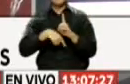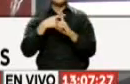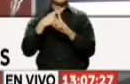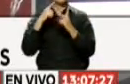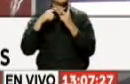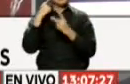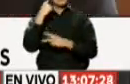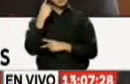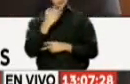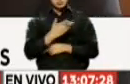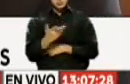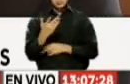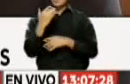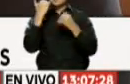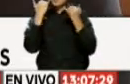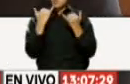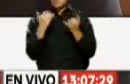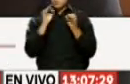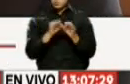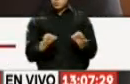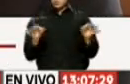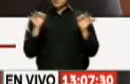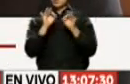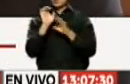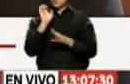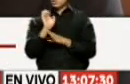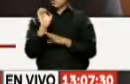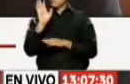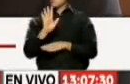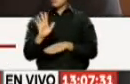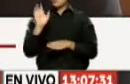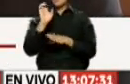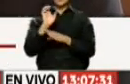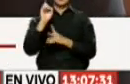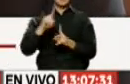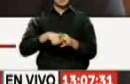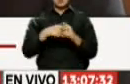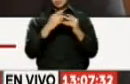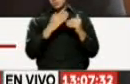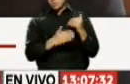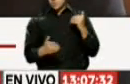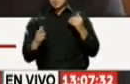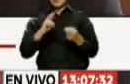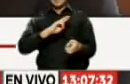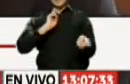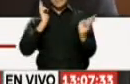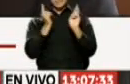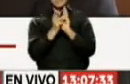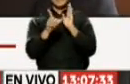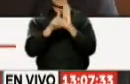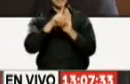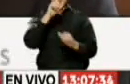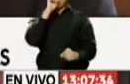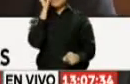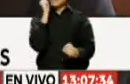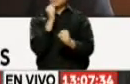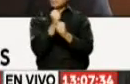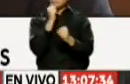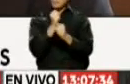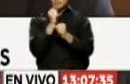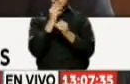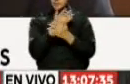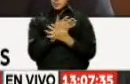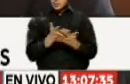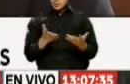acciones complementarias. Es momento de que el Ecuador empiece a debatir reformas laborales que